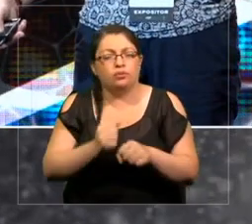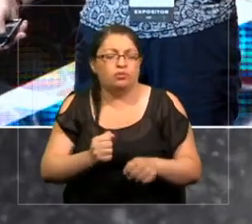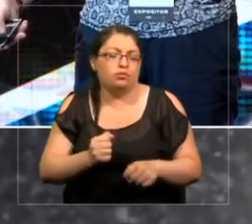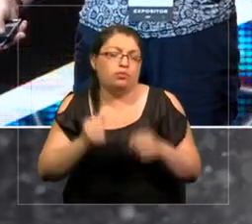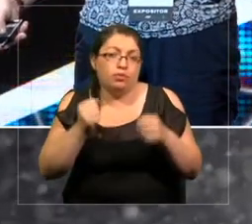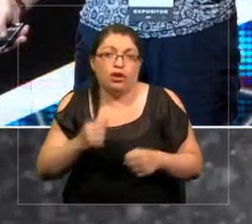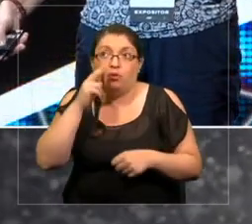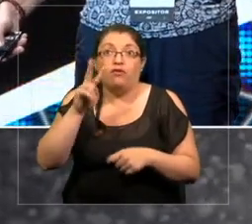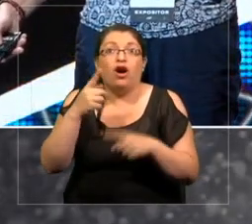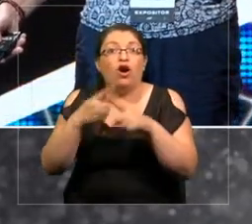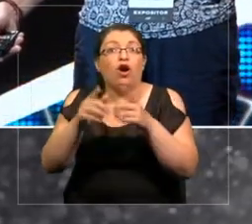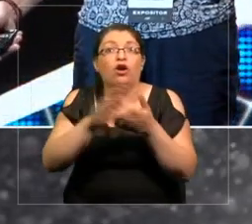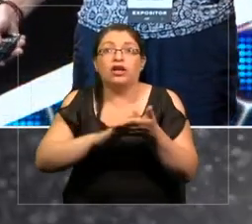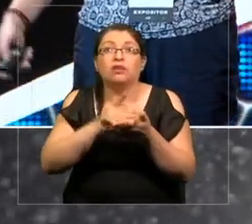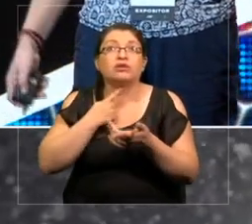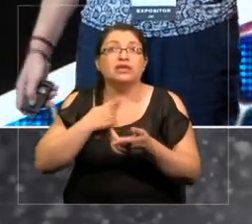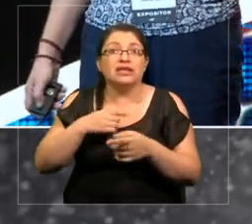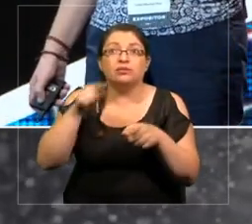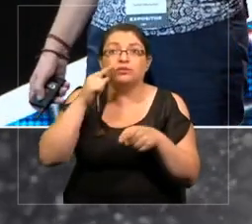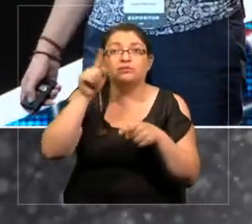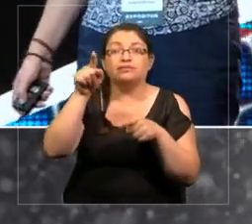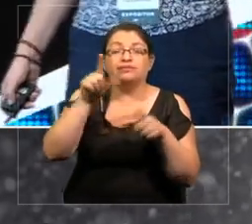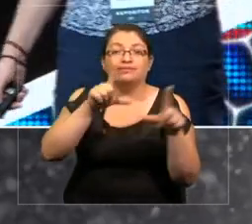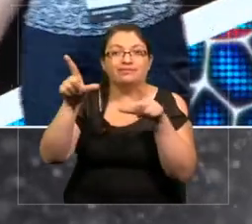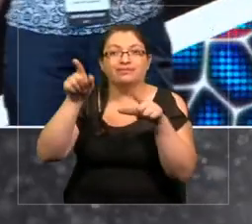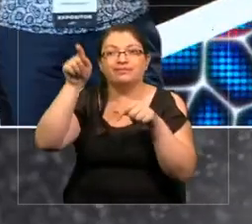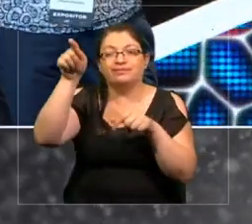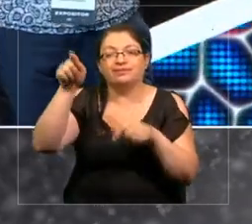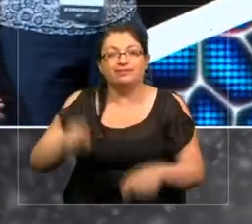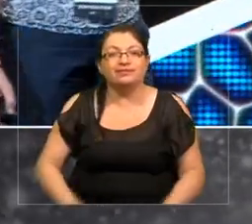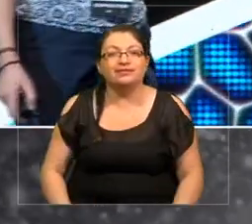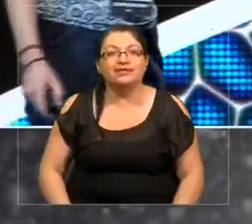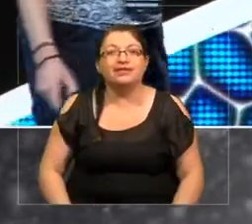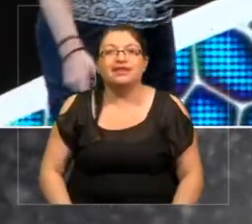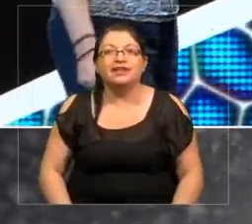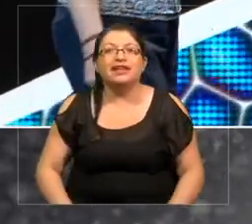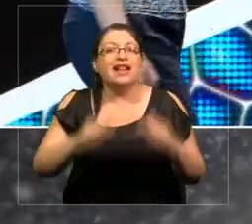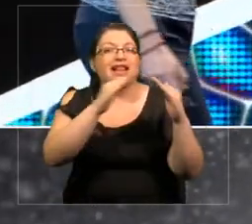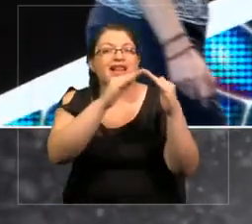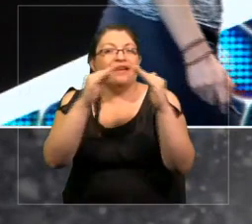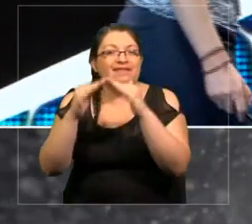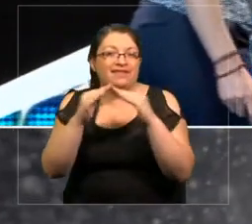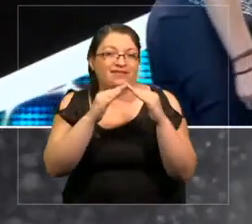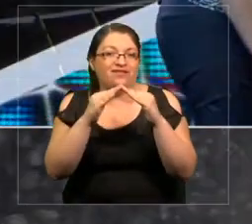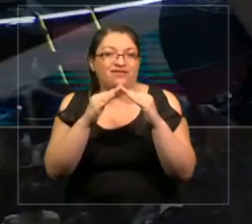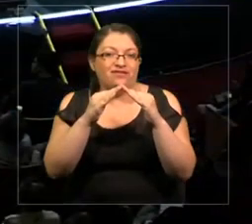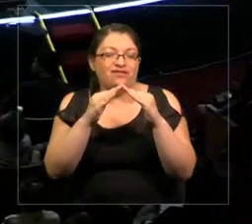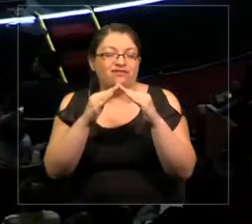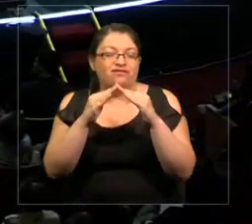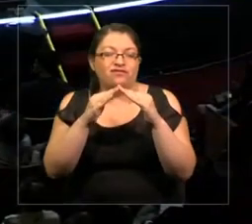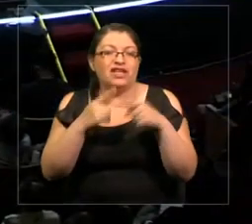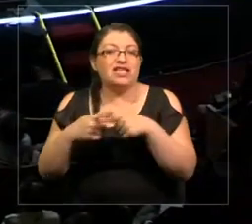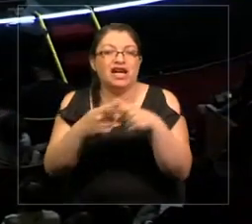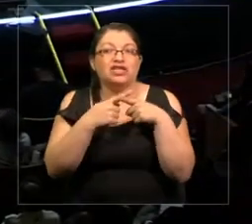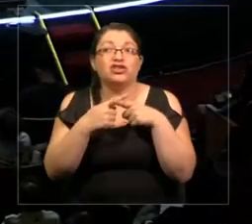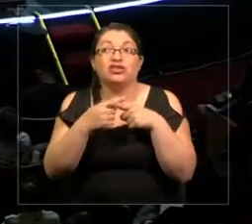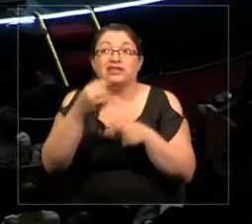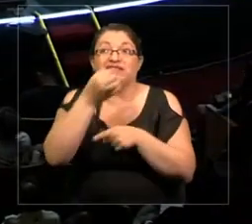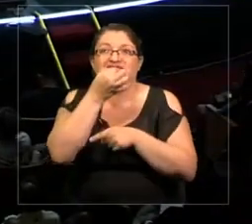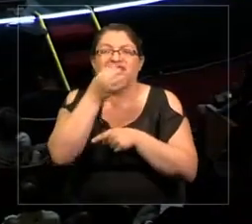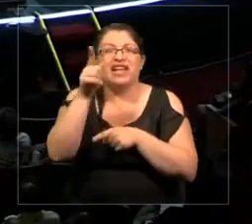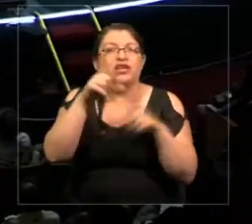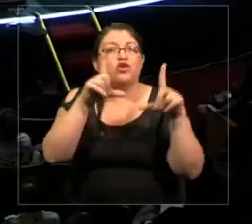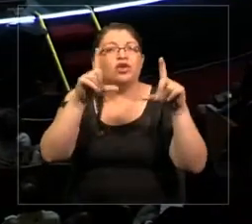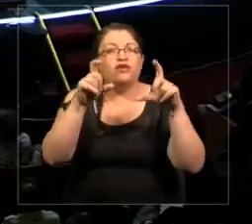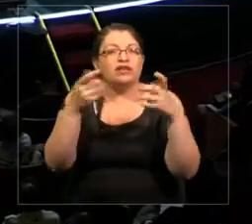muy interesante que es el ejemplo de la vivienda social verde esto es una fotografía